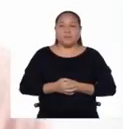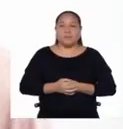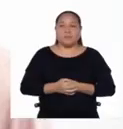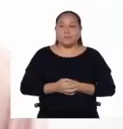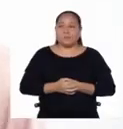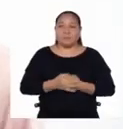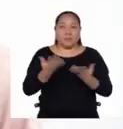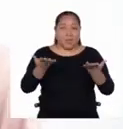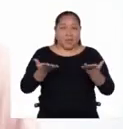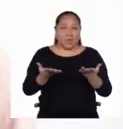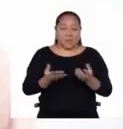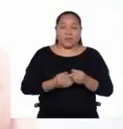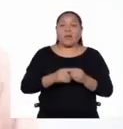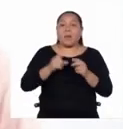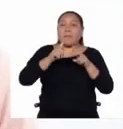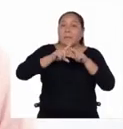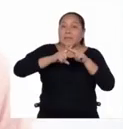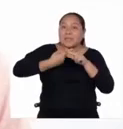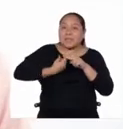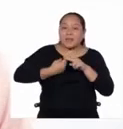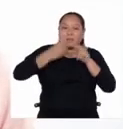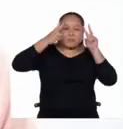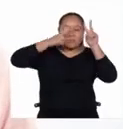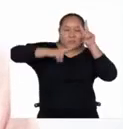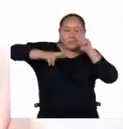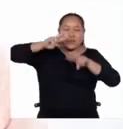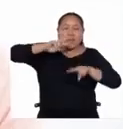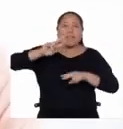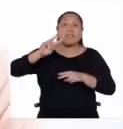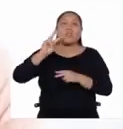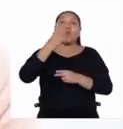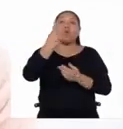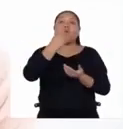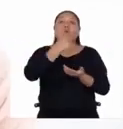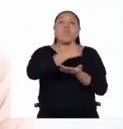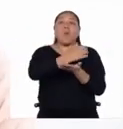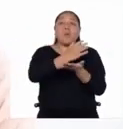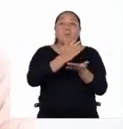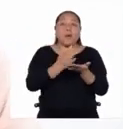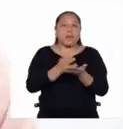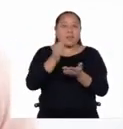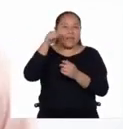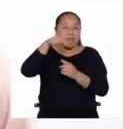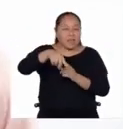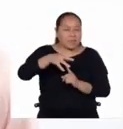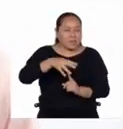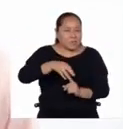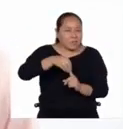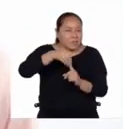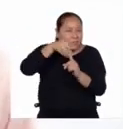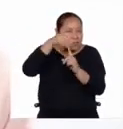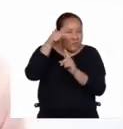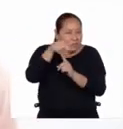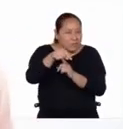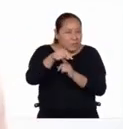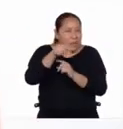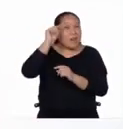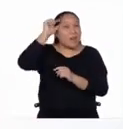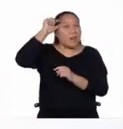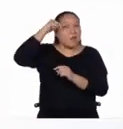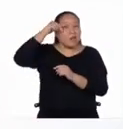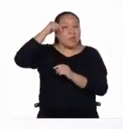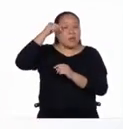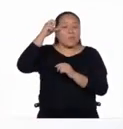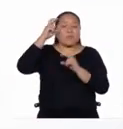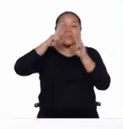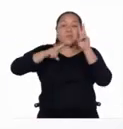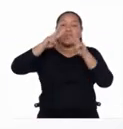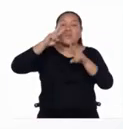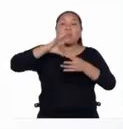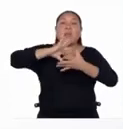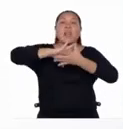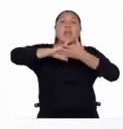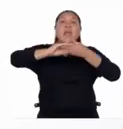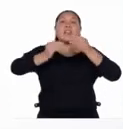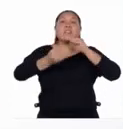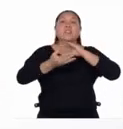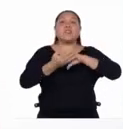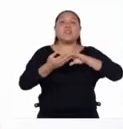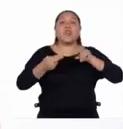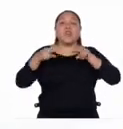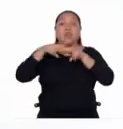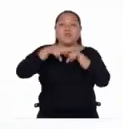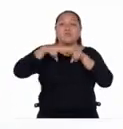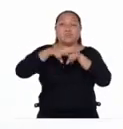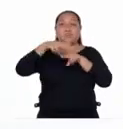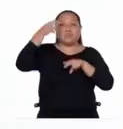donde nos aventuraremos en la segunda parte de este especial donde repasamos la historia de los